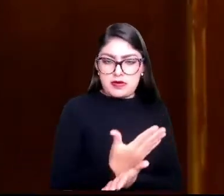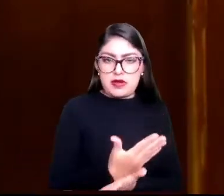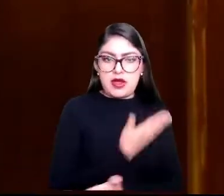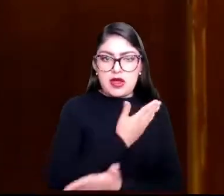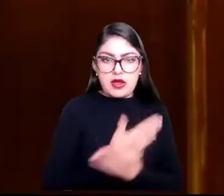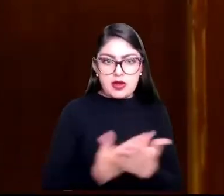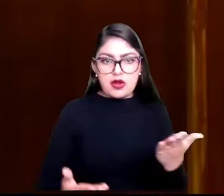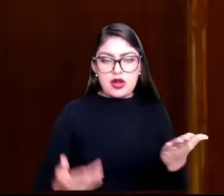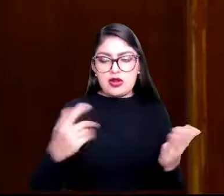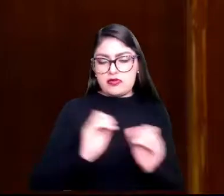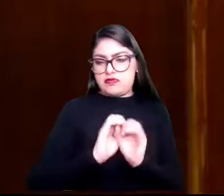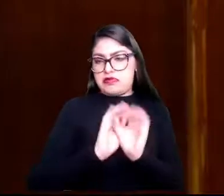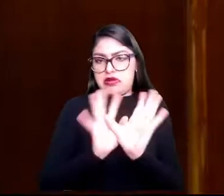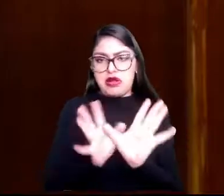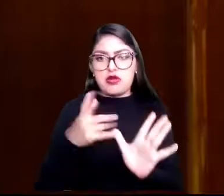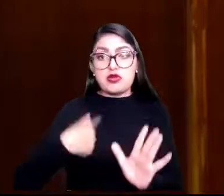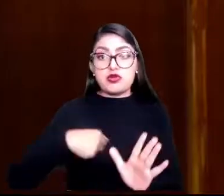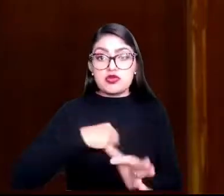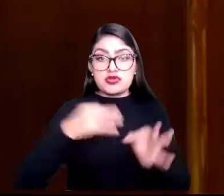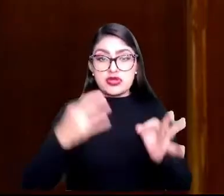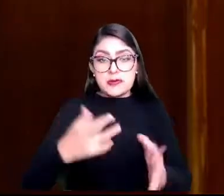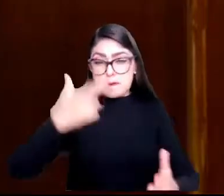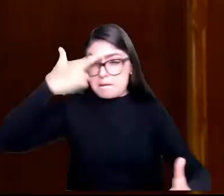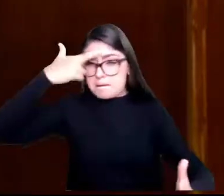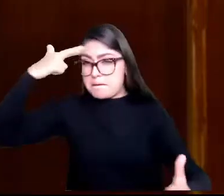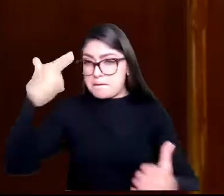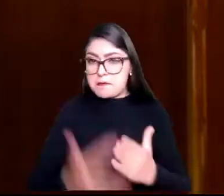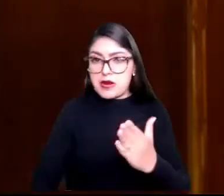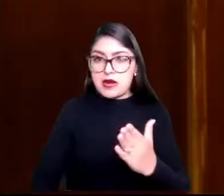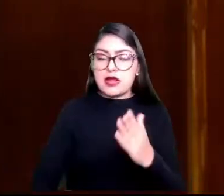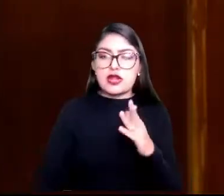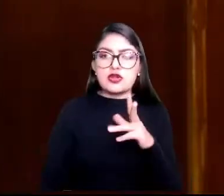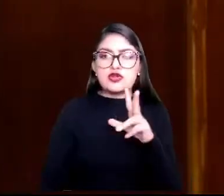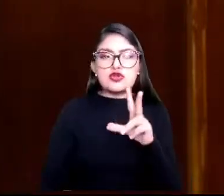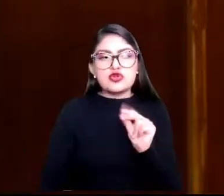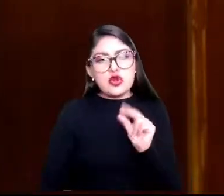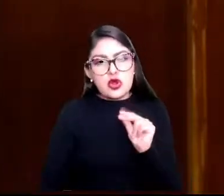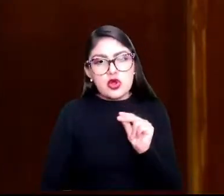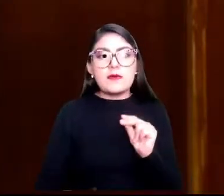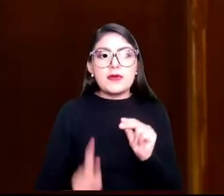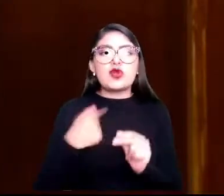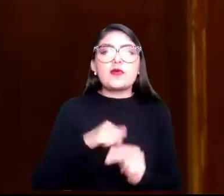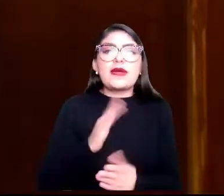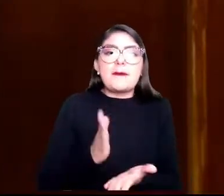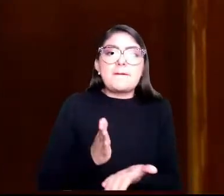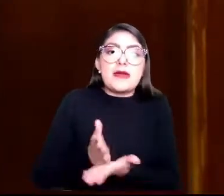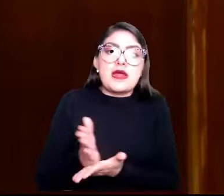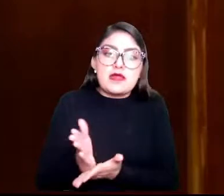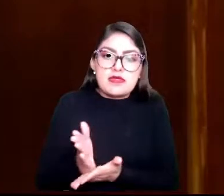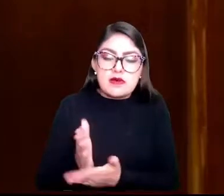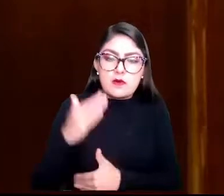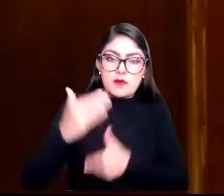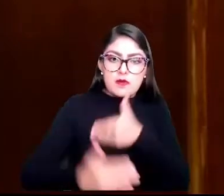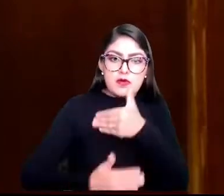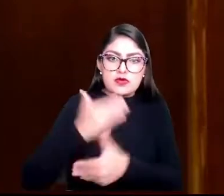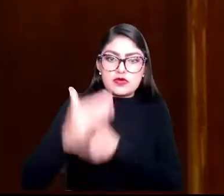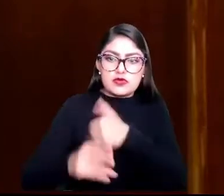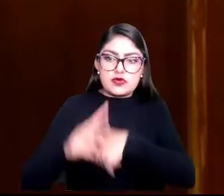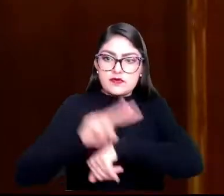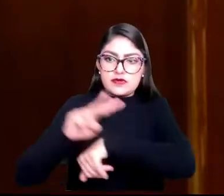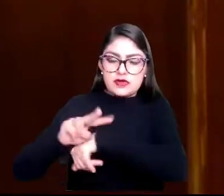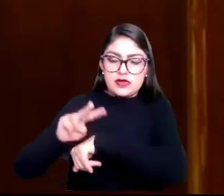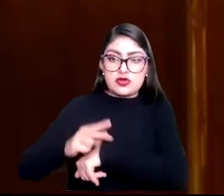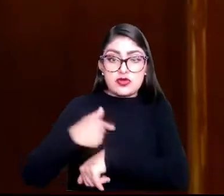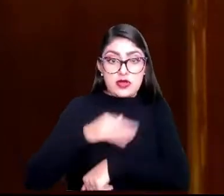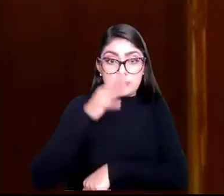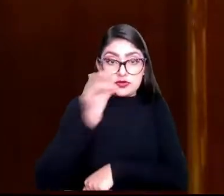sí metiéndonos en un proceso de fiscalización que lo establece claramente, y yo seré el primero, si cuando el OSFE en el próximo año nos declara